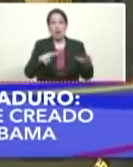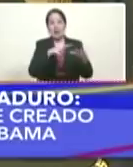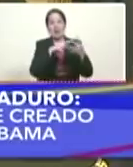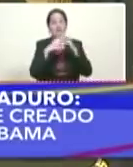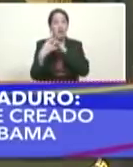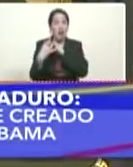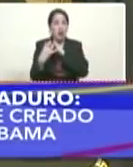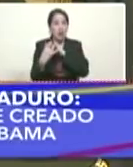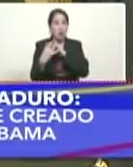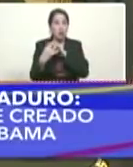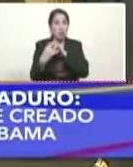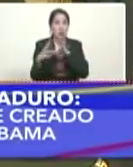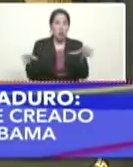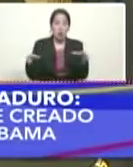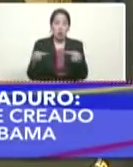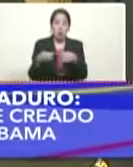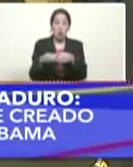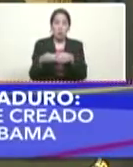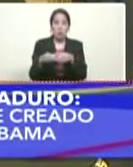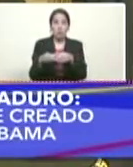de los grupos